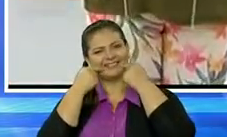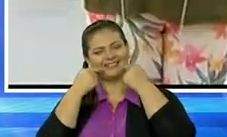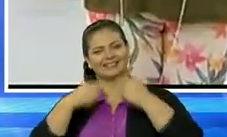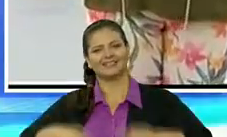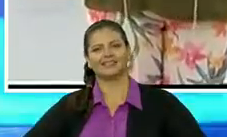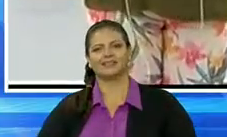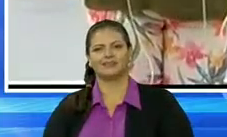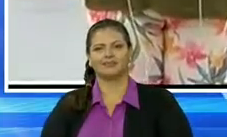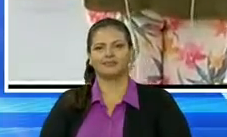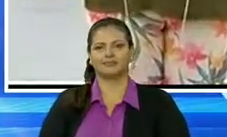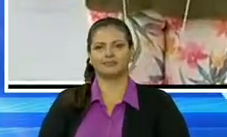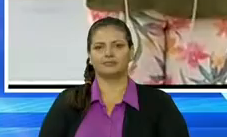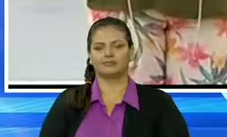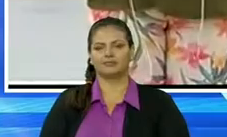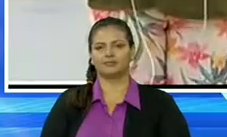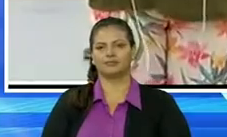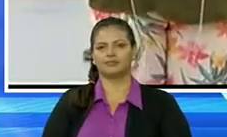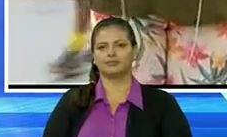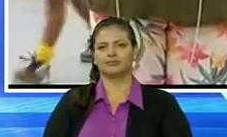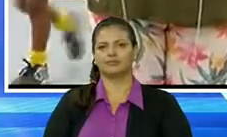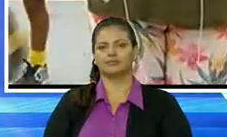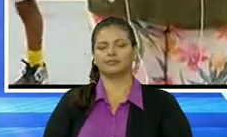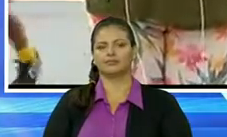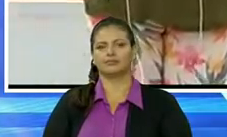días. Cuidado, abuela.